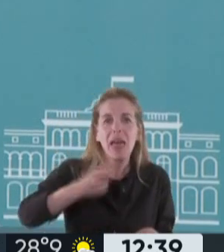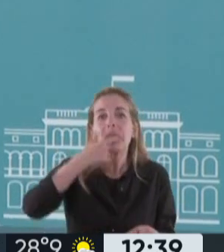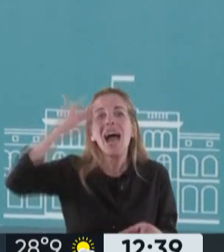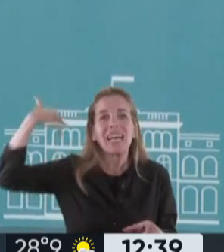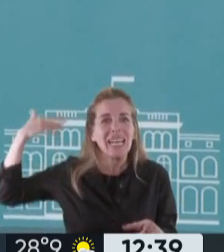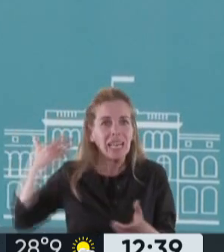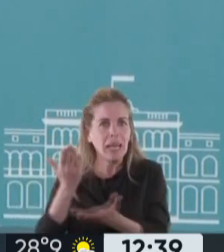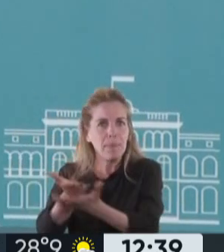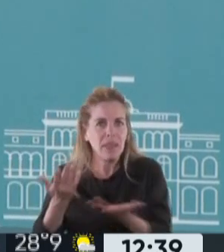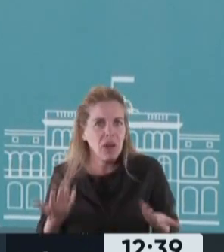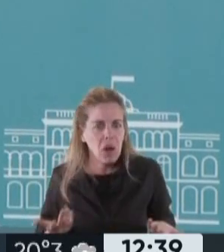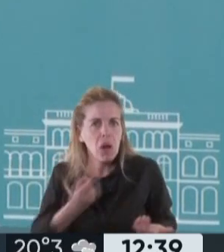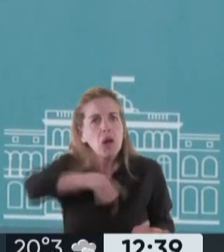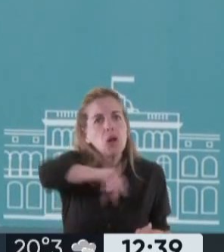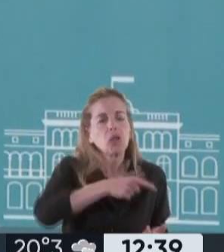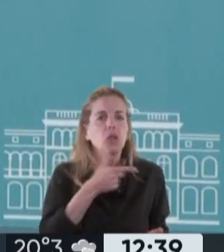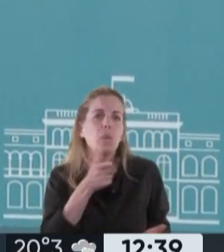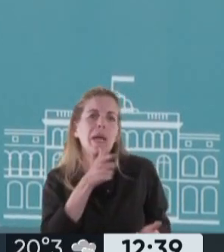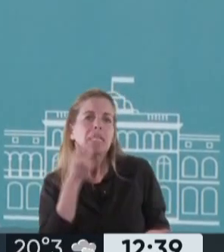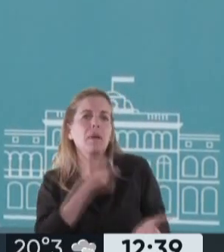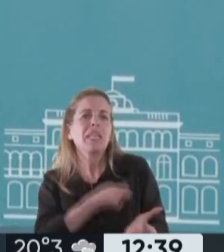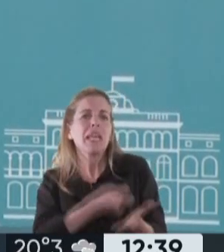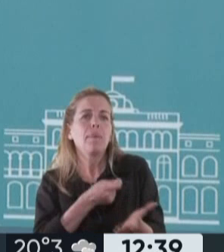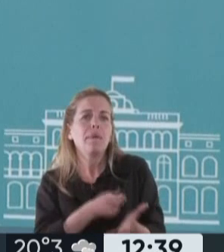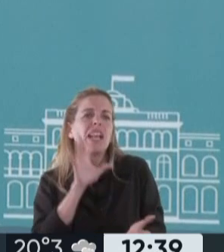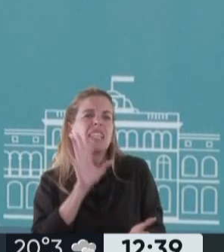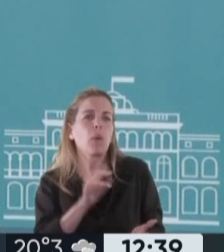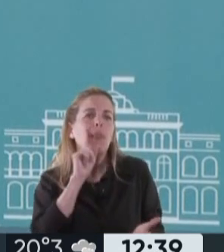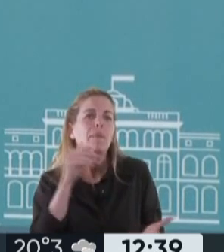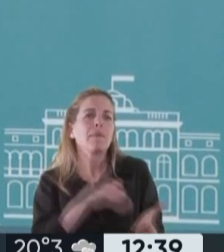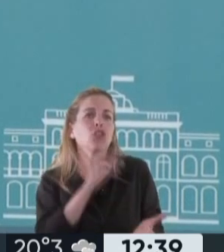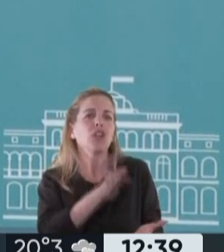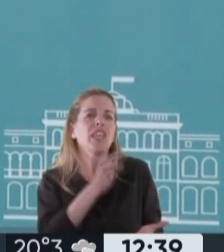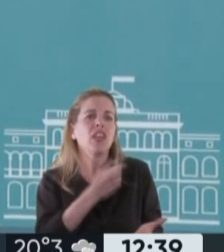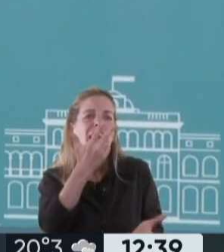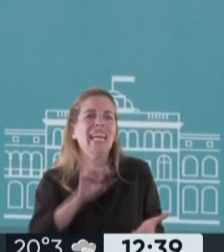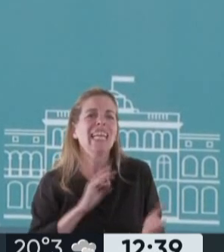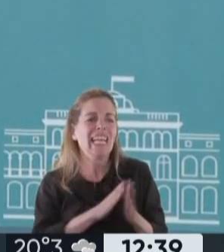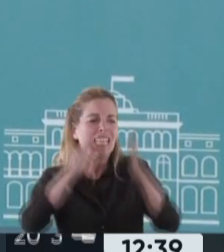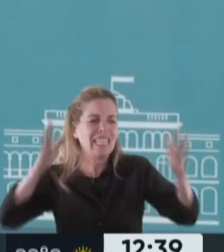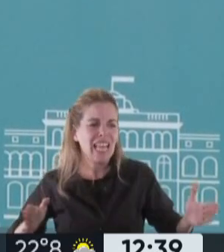millones de dólares, casi 50.000 millones de dólares en 3 años, en 4 años. Imposible.